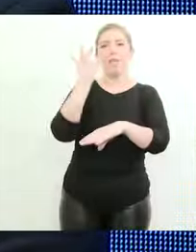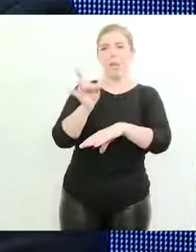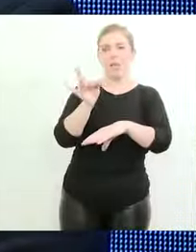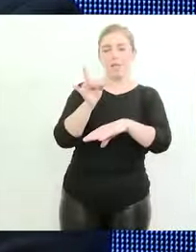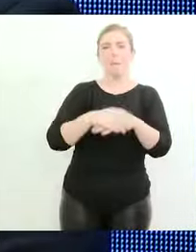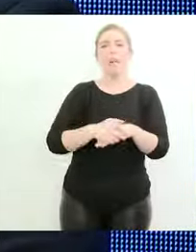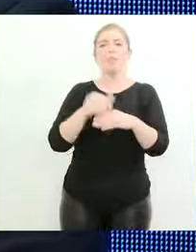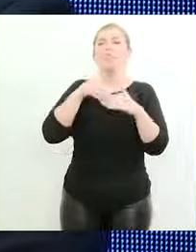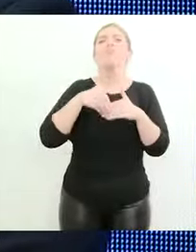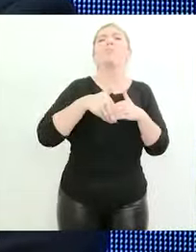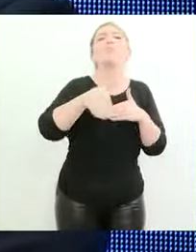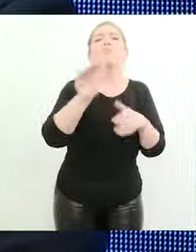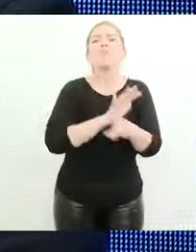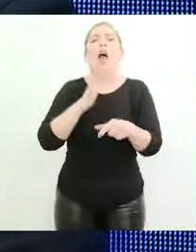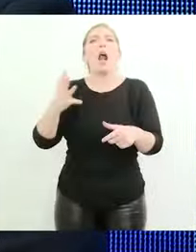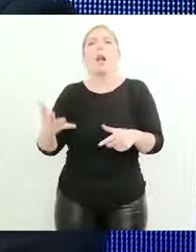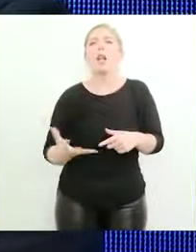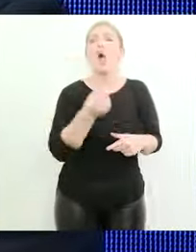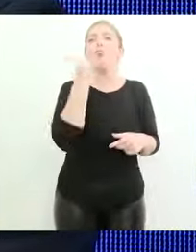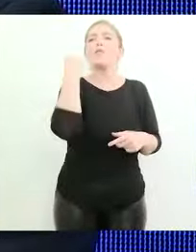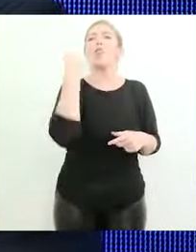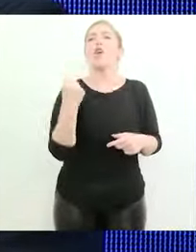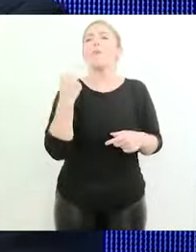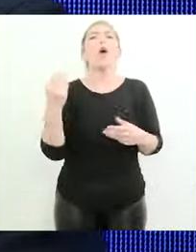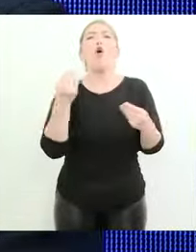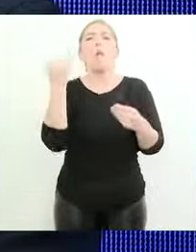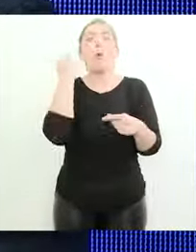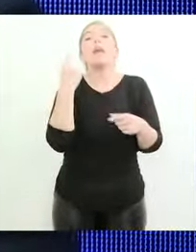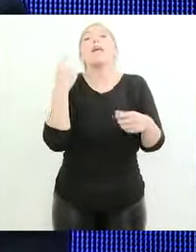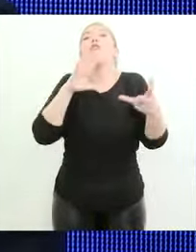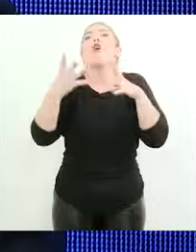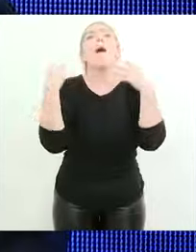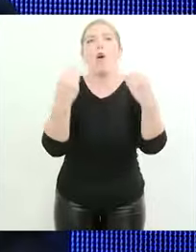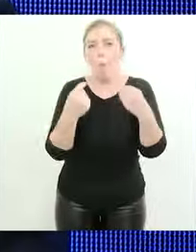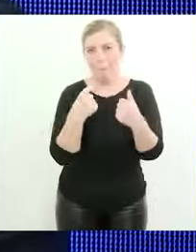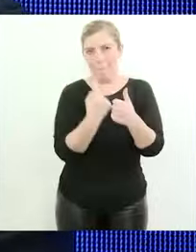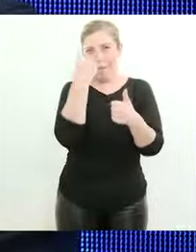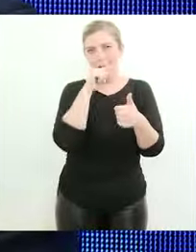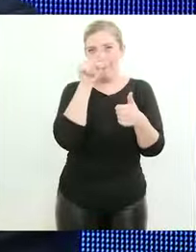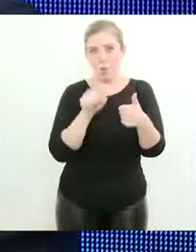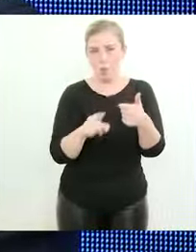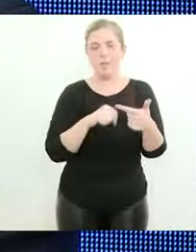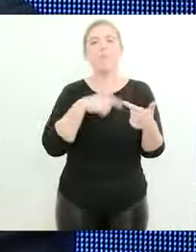en cuánto tiempo vamos a ver una recuperación en ese sentido y cómo lo va a lograr esa es la primera pregunta que quisiera hacerle